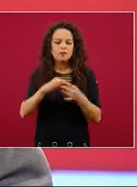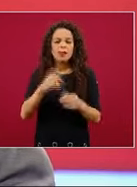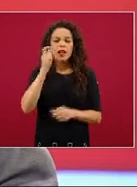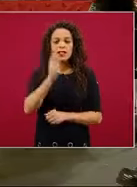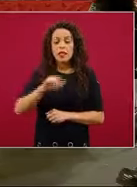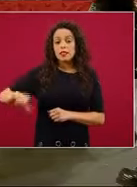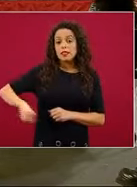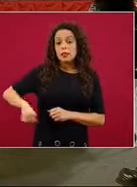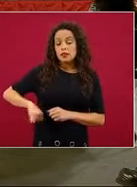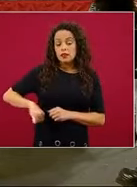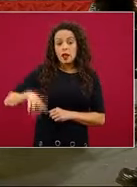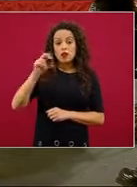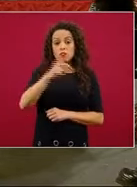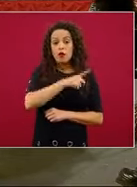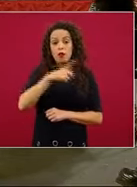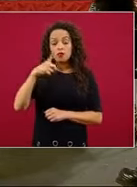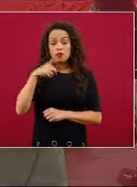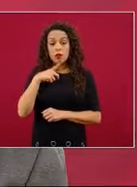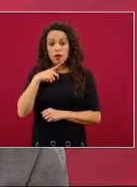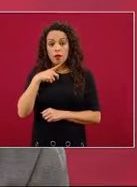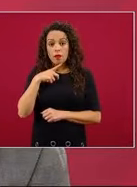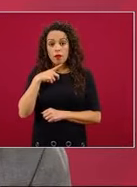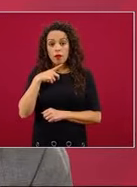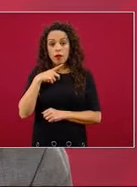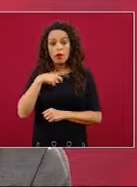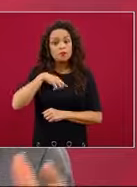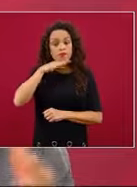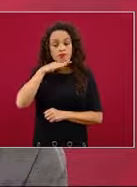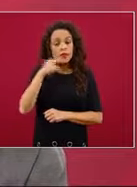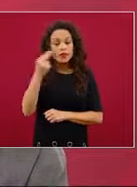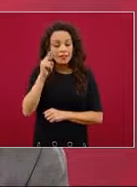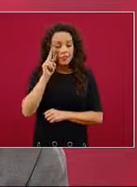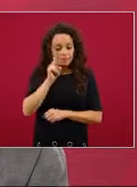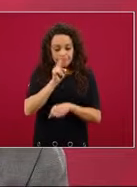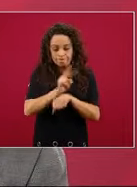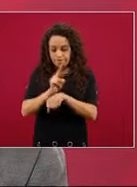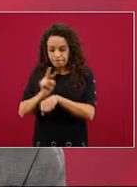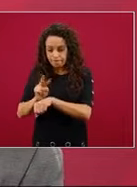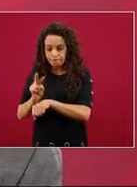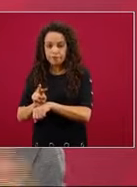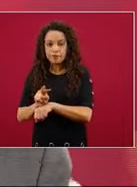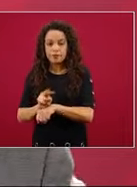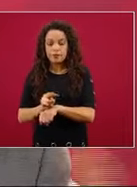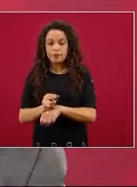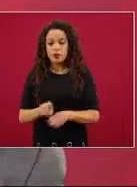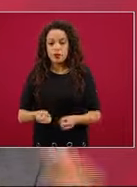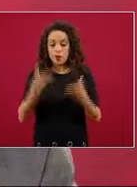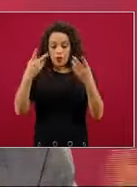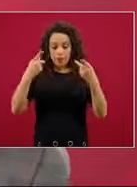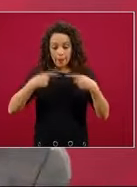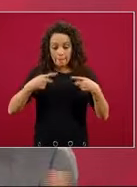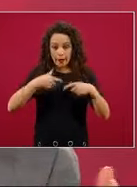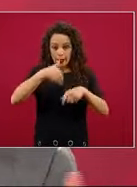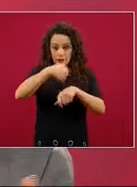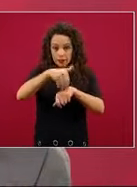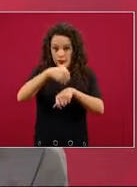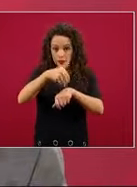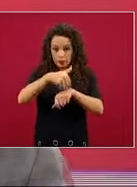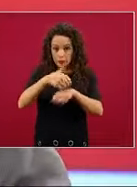de vista que está muy claro que el número de personas y el intervalo de